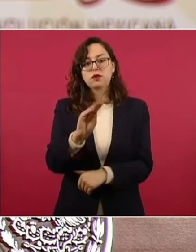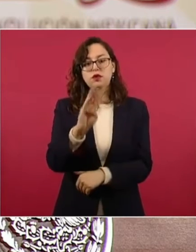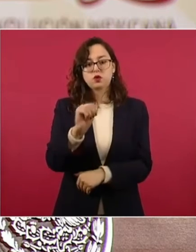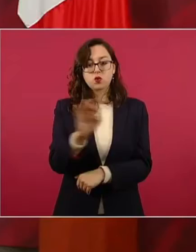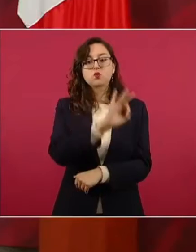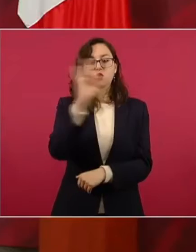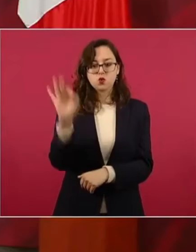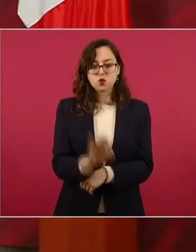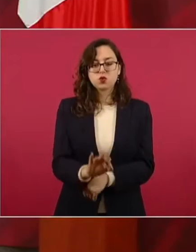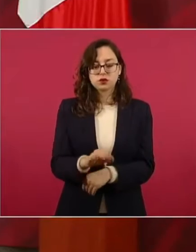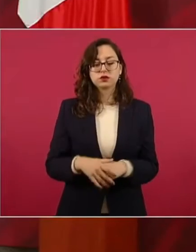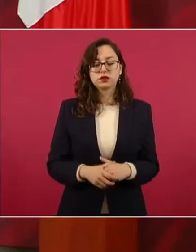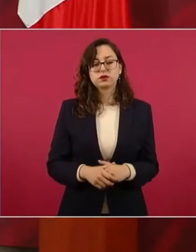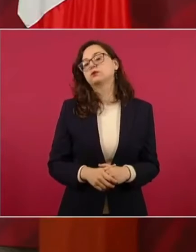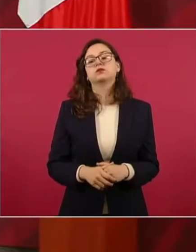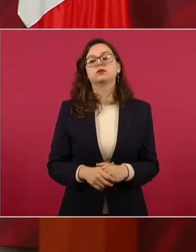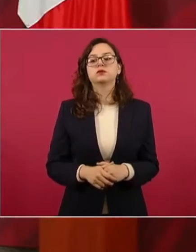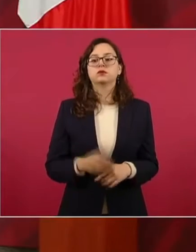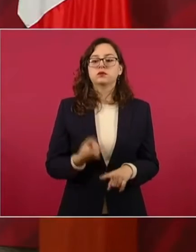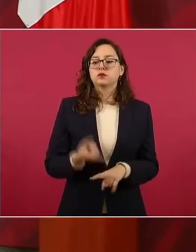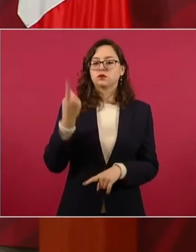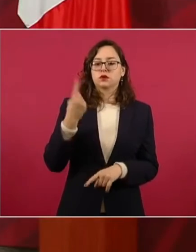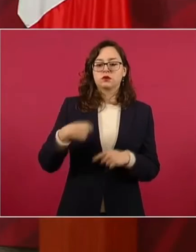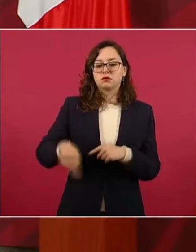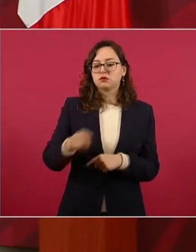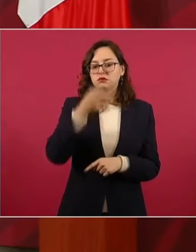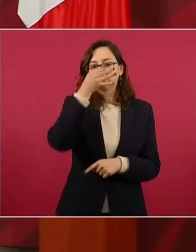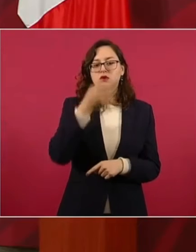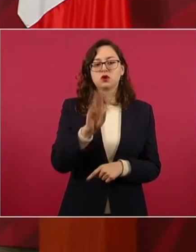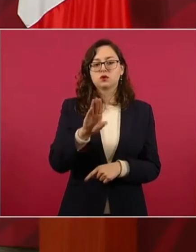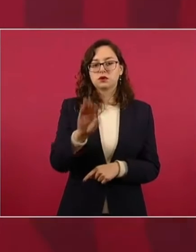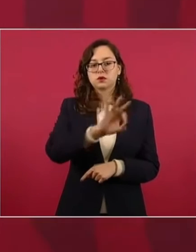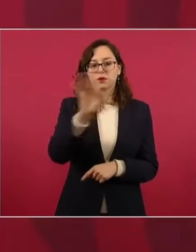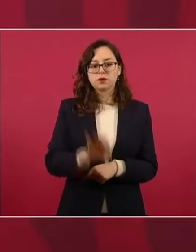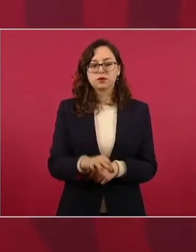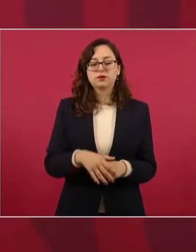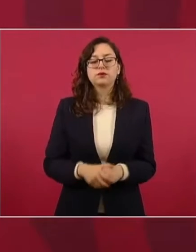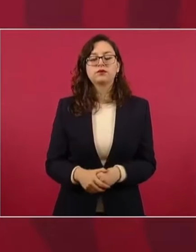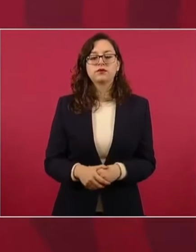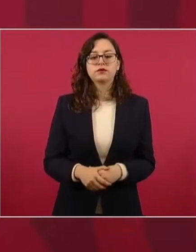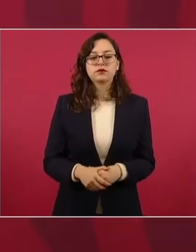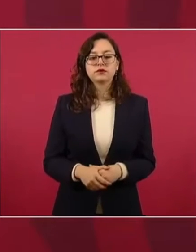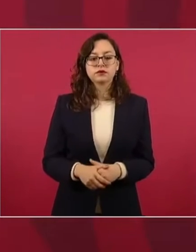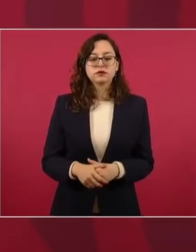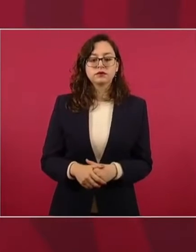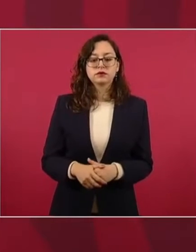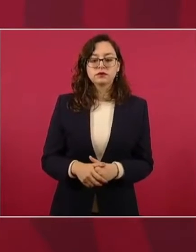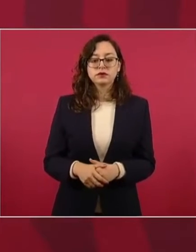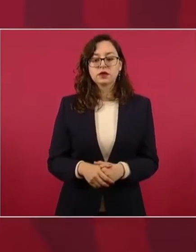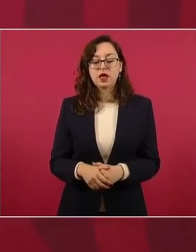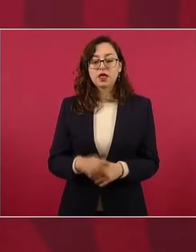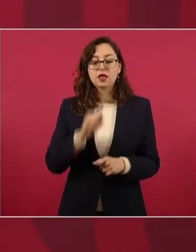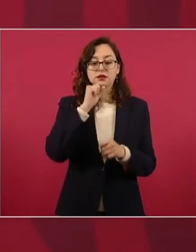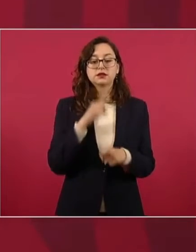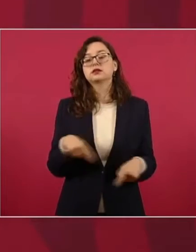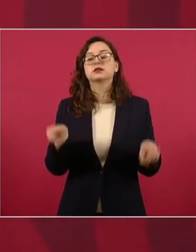avance de esta meta. Hace 2 semanas estamos al 90% y con un indicador del 87% en